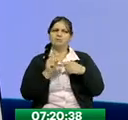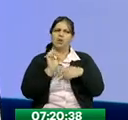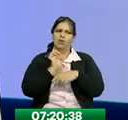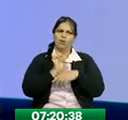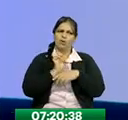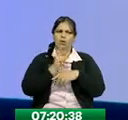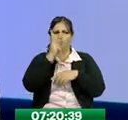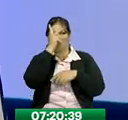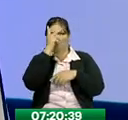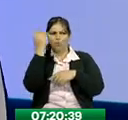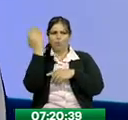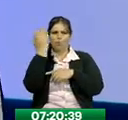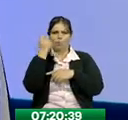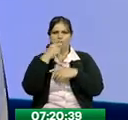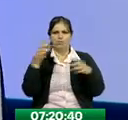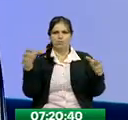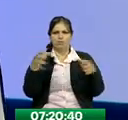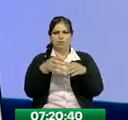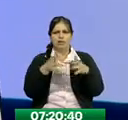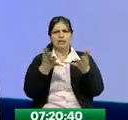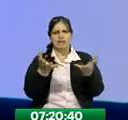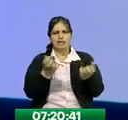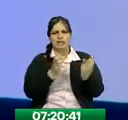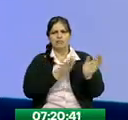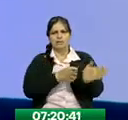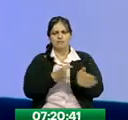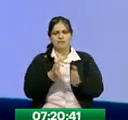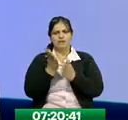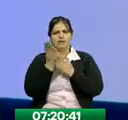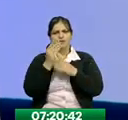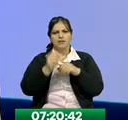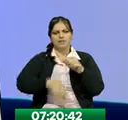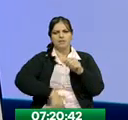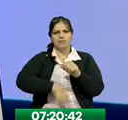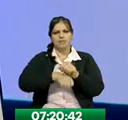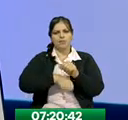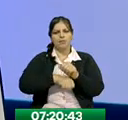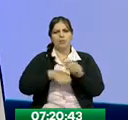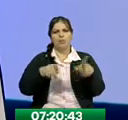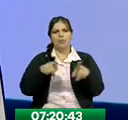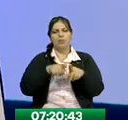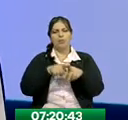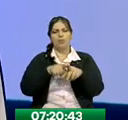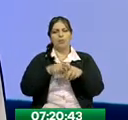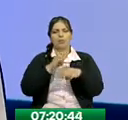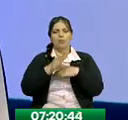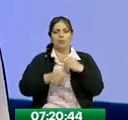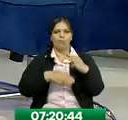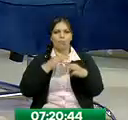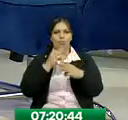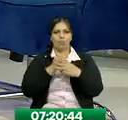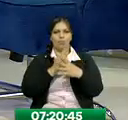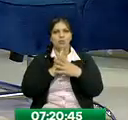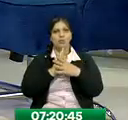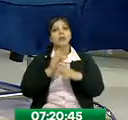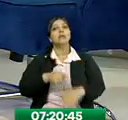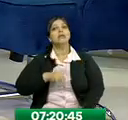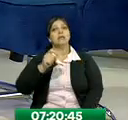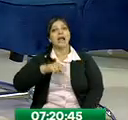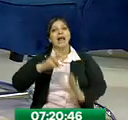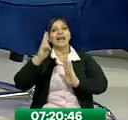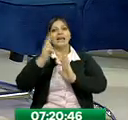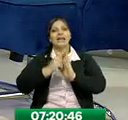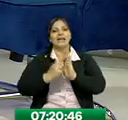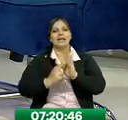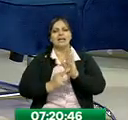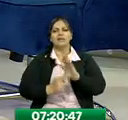y sabremos más o menos de qué se tratan los requisitos de la postulación. ¿Se conoce de algo tal vez? Sí, como para adelantarlo, ¿cuáles son